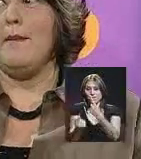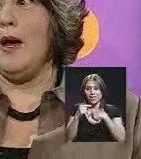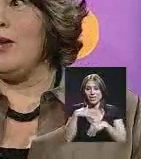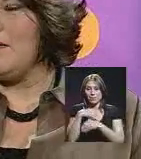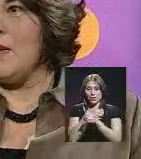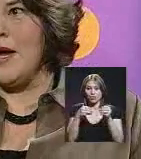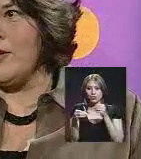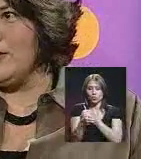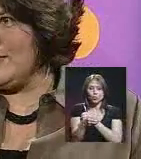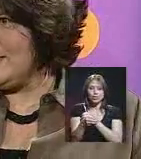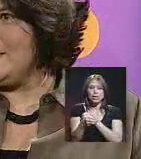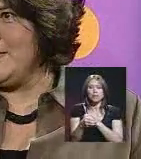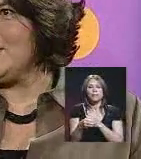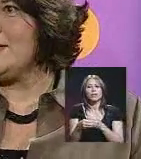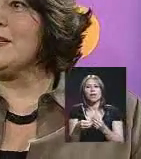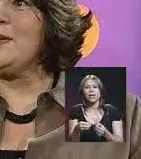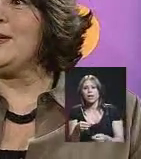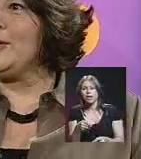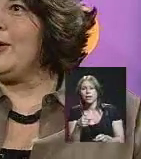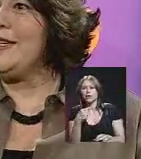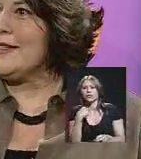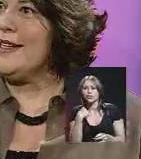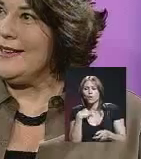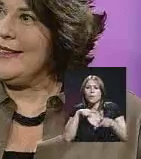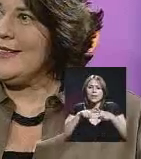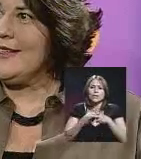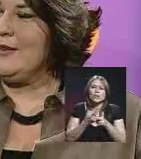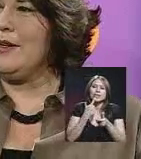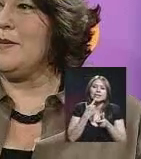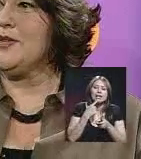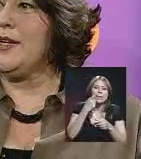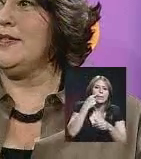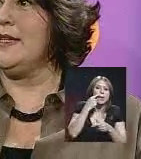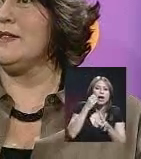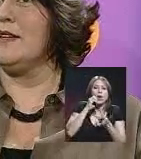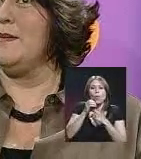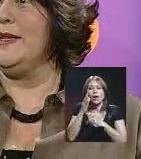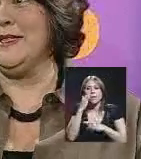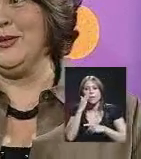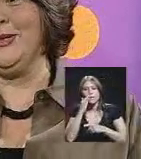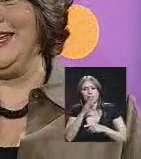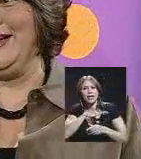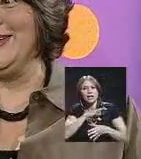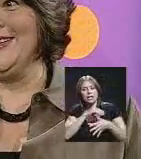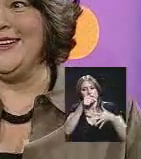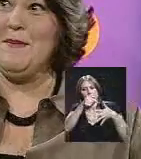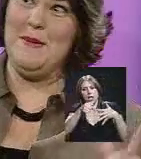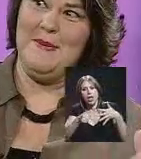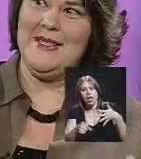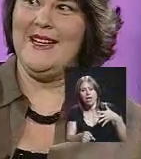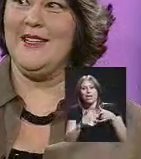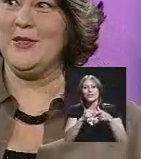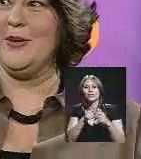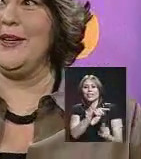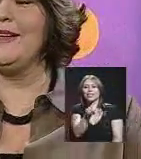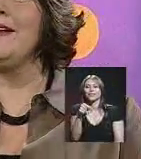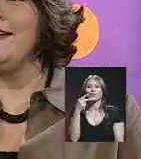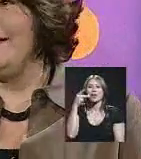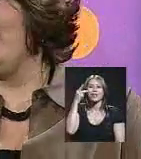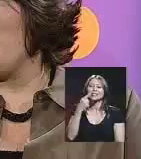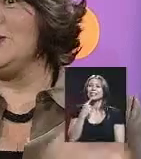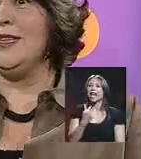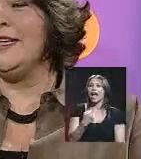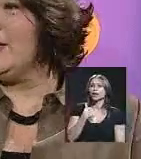el papá o la mamá, cuando yo les empiezo a describir todas las características de una persona disléxica, me dice, yo lo tengo, a mí me pasa esto,